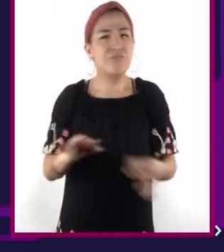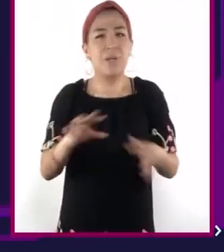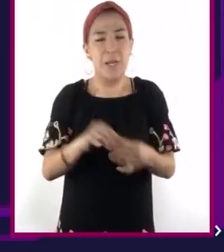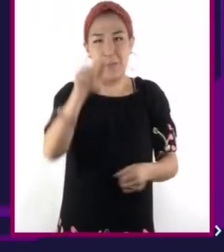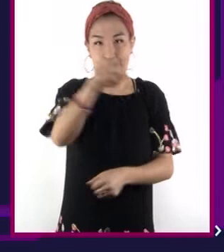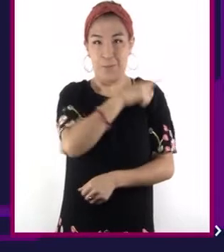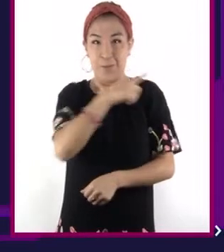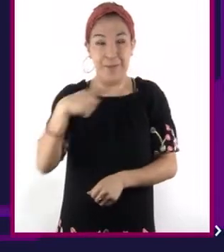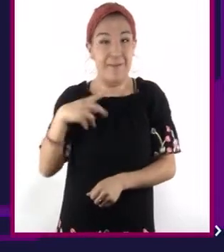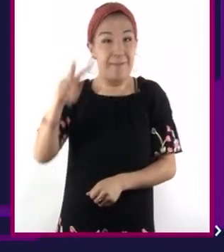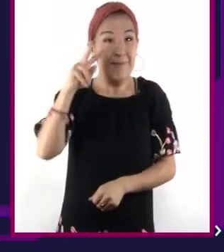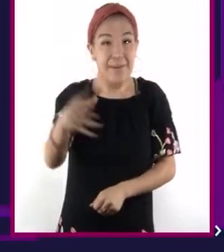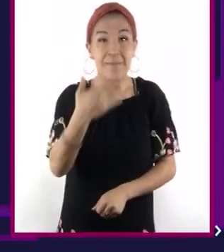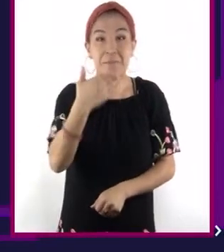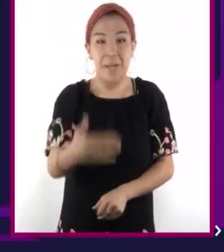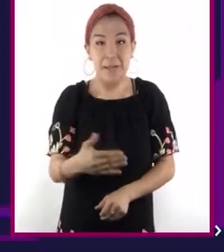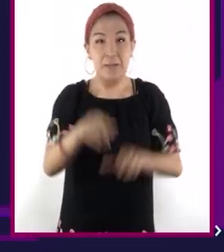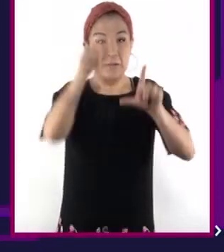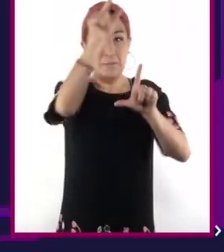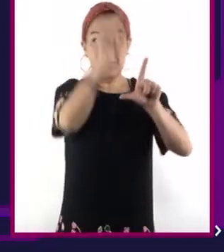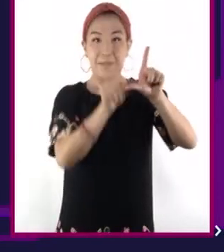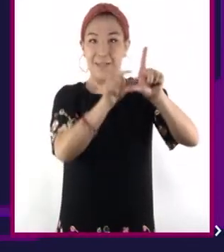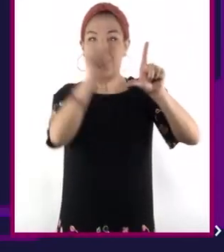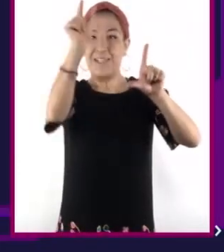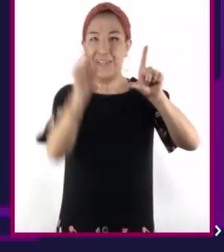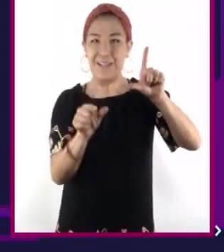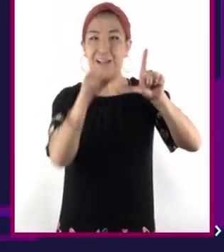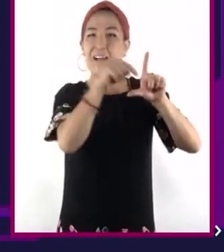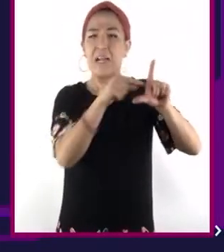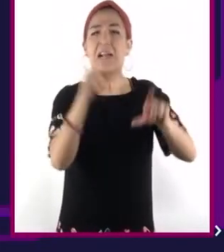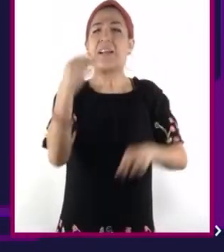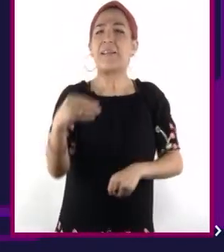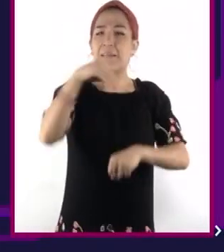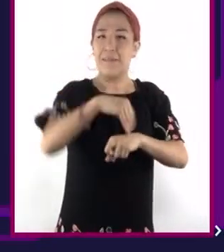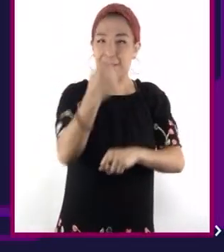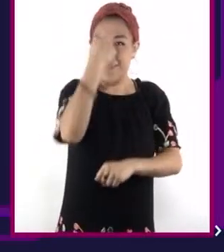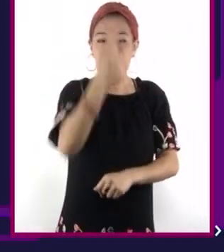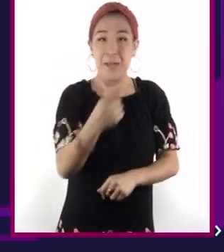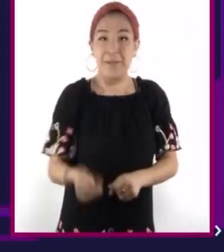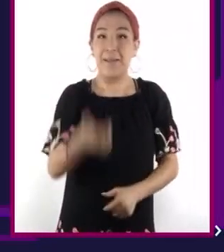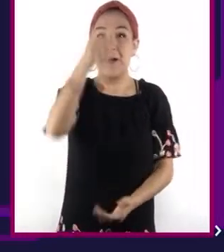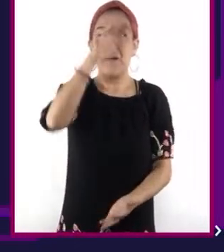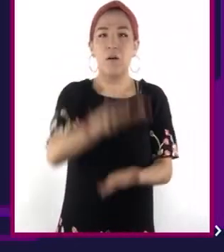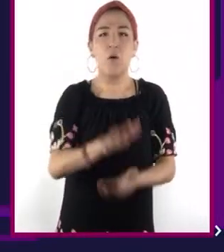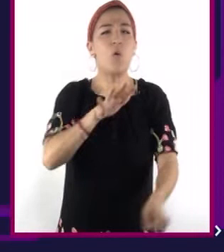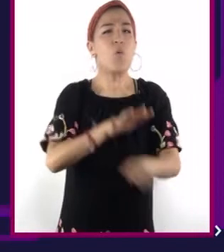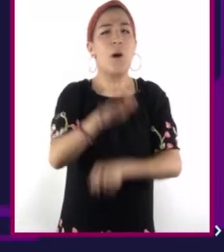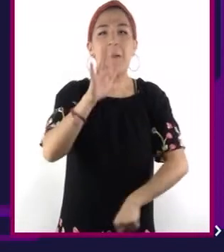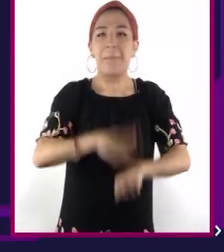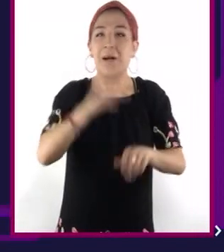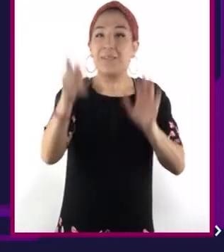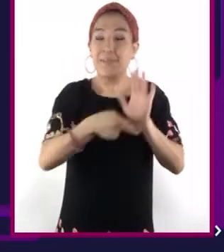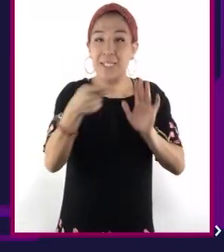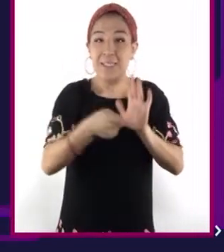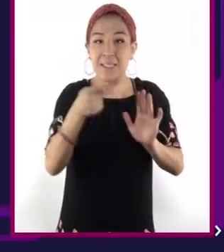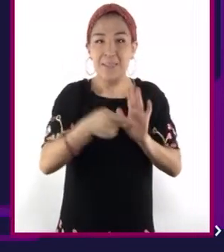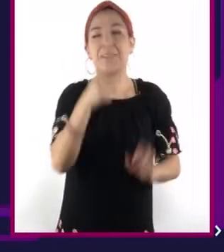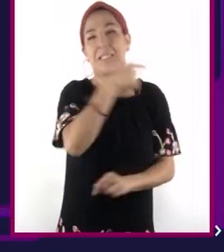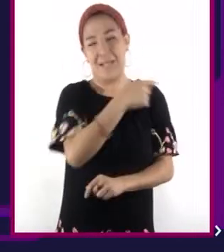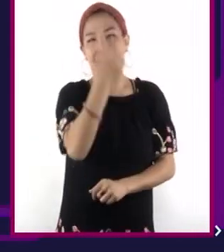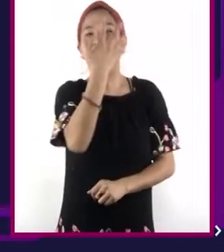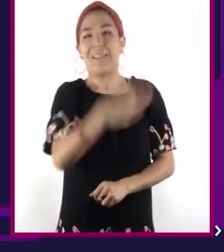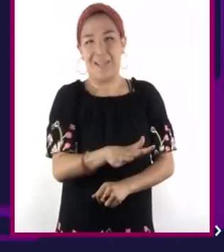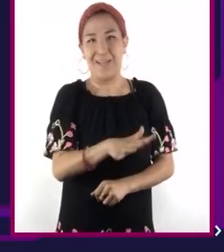Observen que en la gráfica de las secuencias inventadas, el dato que mayor se repite es el 10, porque